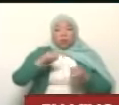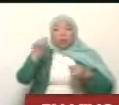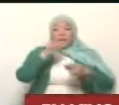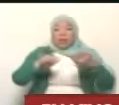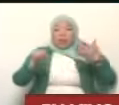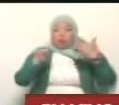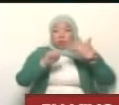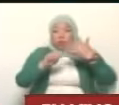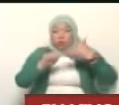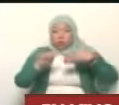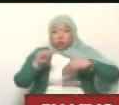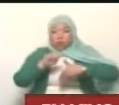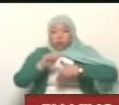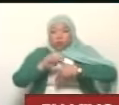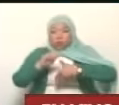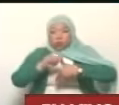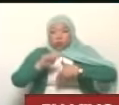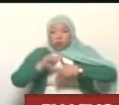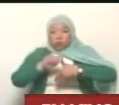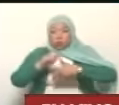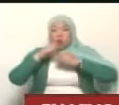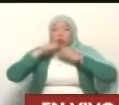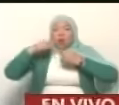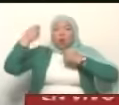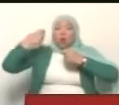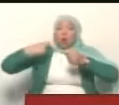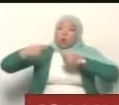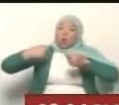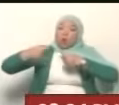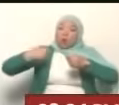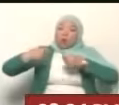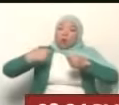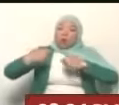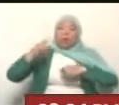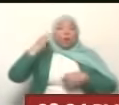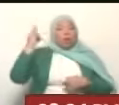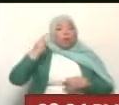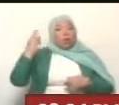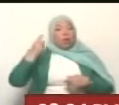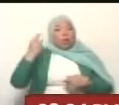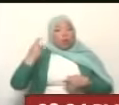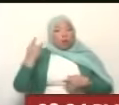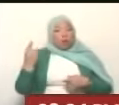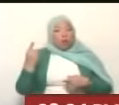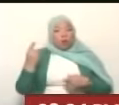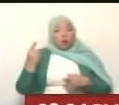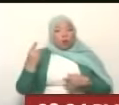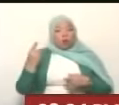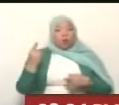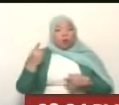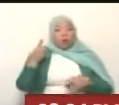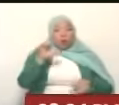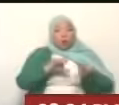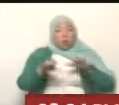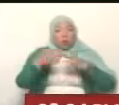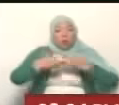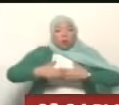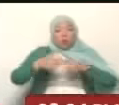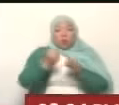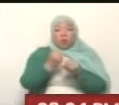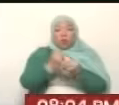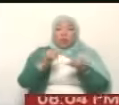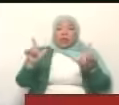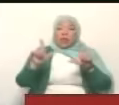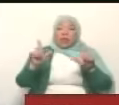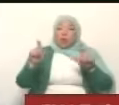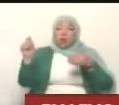siguiente. Publicación divulga estrategia para controlar el litio boliviano. Y menciona a la estatal televisiva